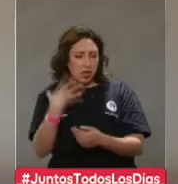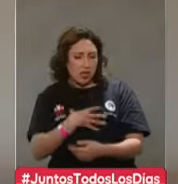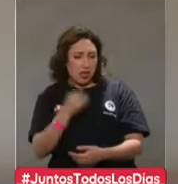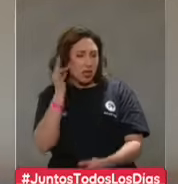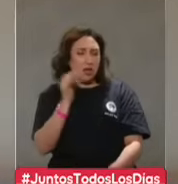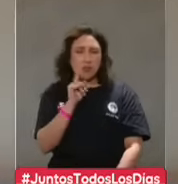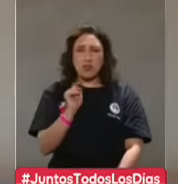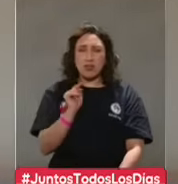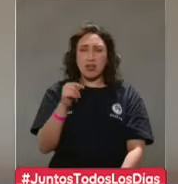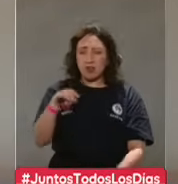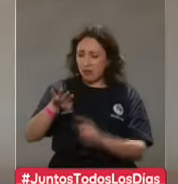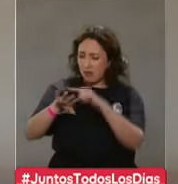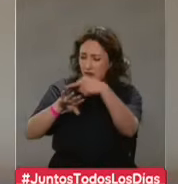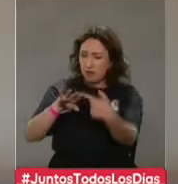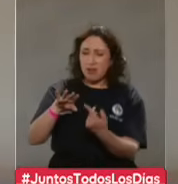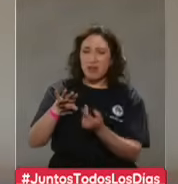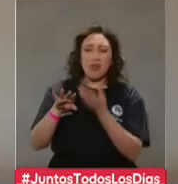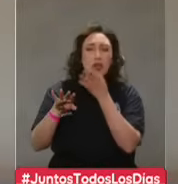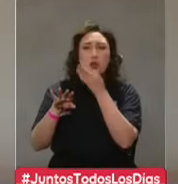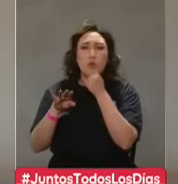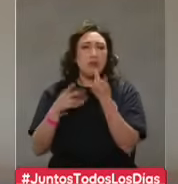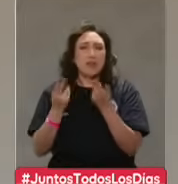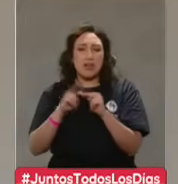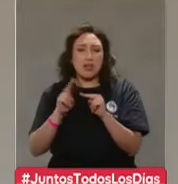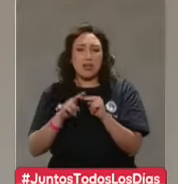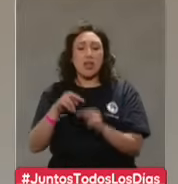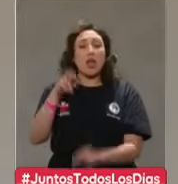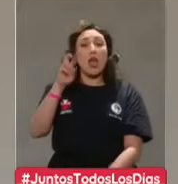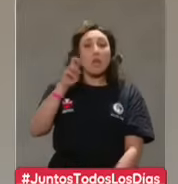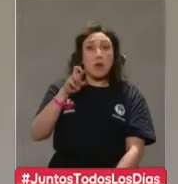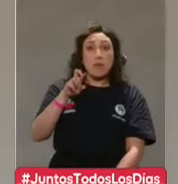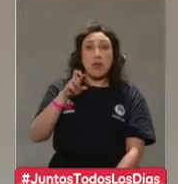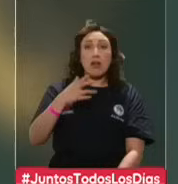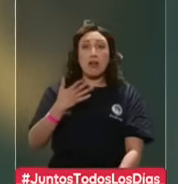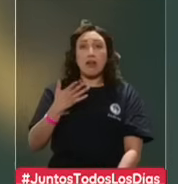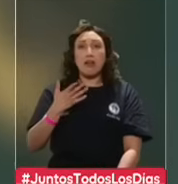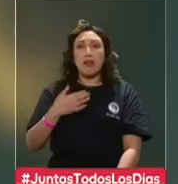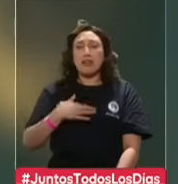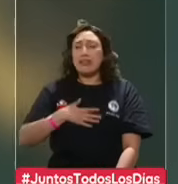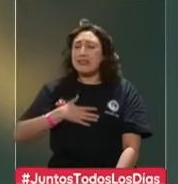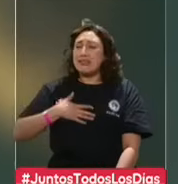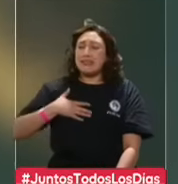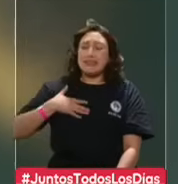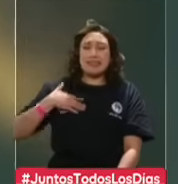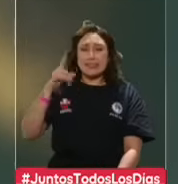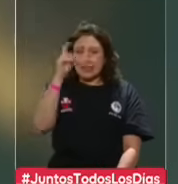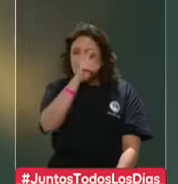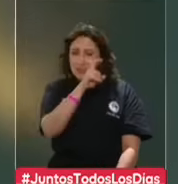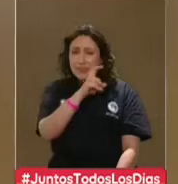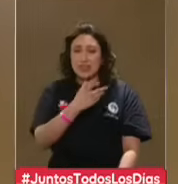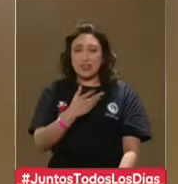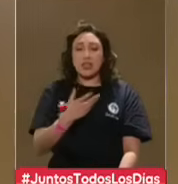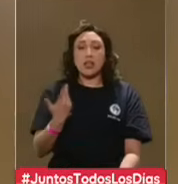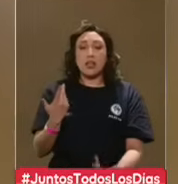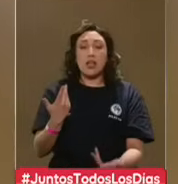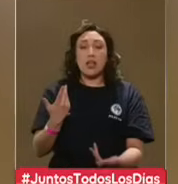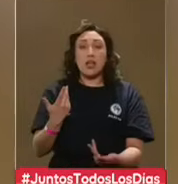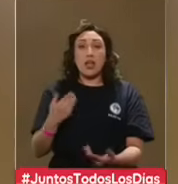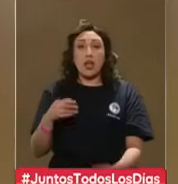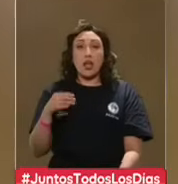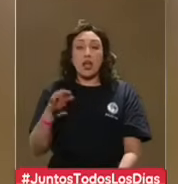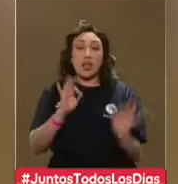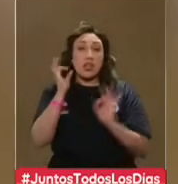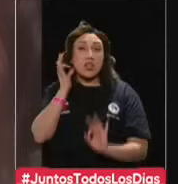momento difícil, los dos. ¿Cómo vamos a seguir la vida para adelante? Yo era muy niña, 9 años.